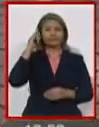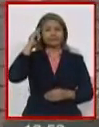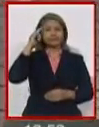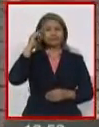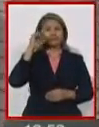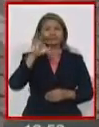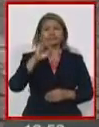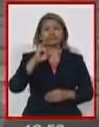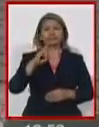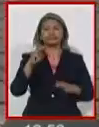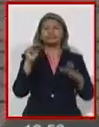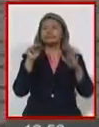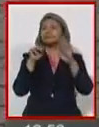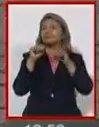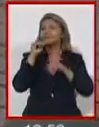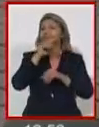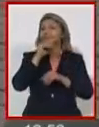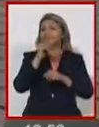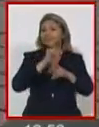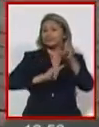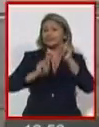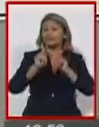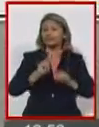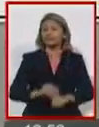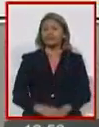como cívica y mintiéndole al pueblo.